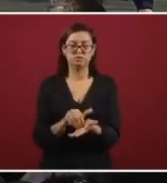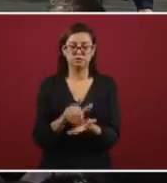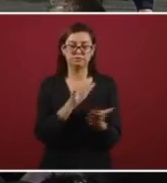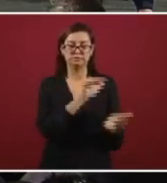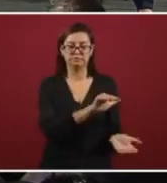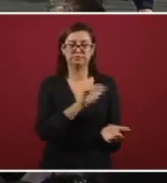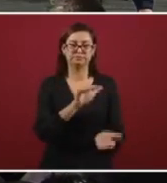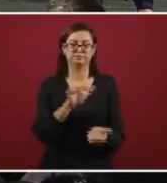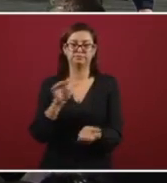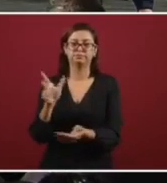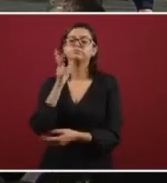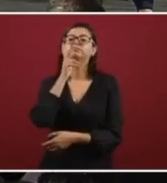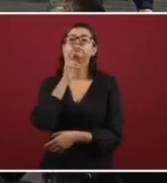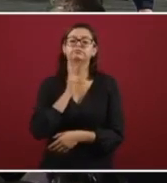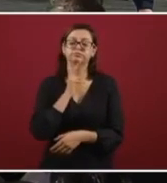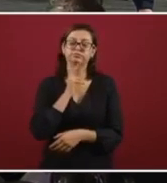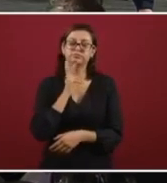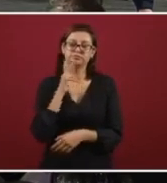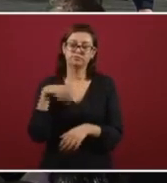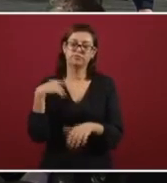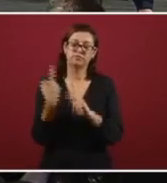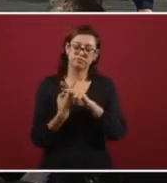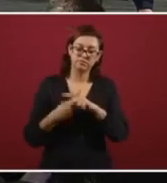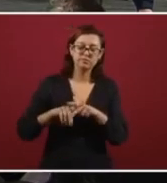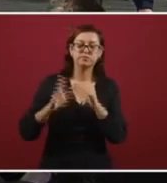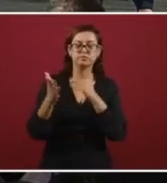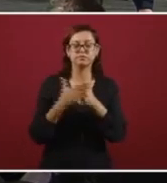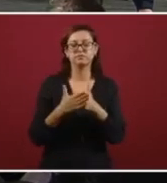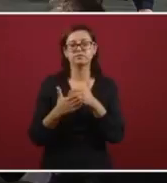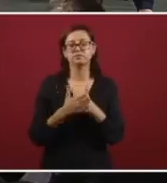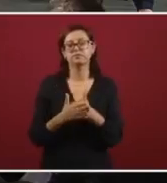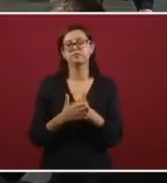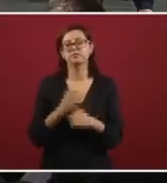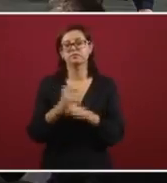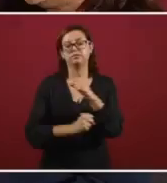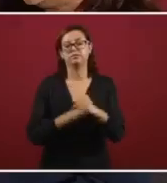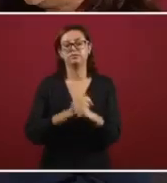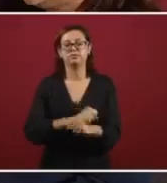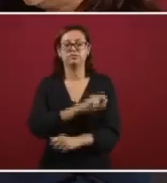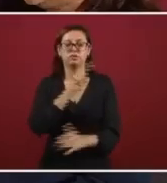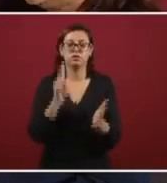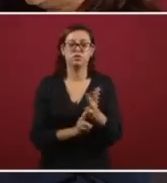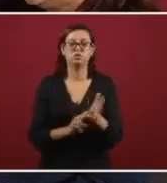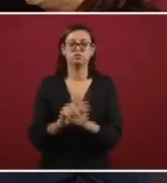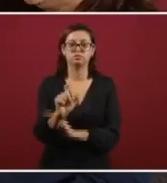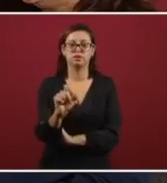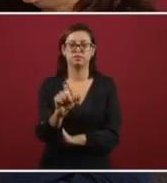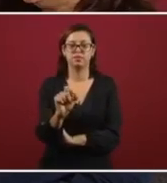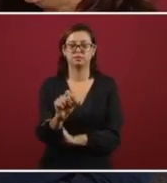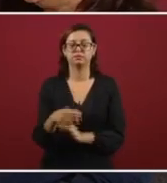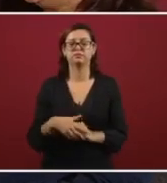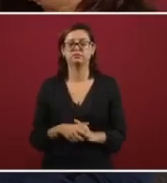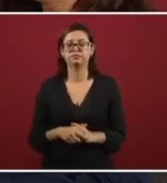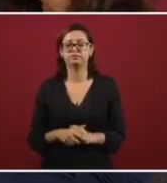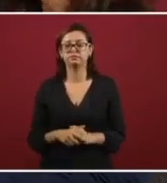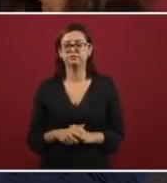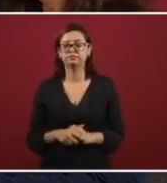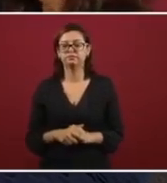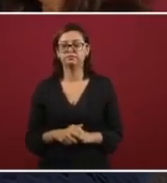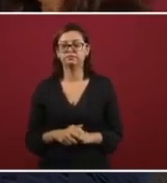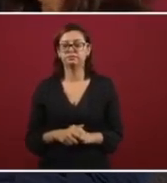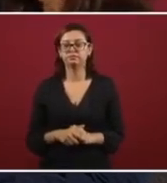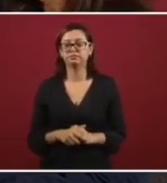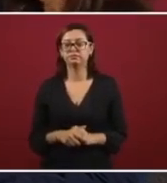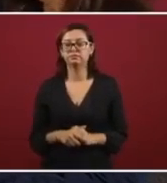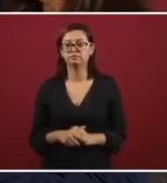producción iniciar lo que sería el próximo año en el 2020 entonces bueno esta es la